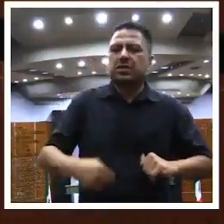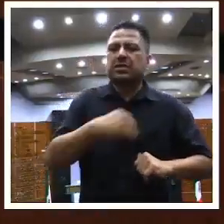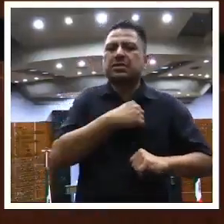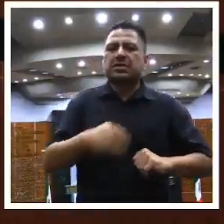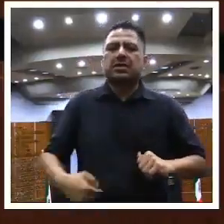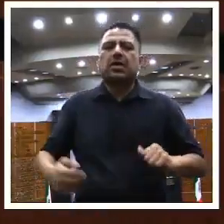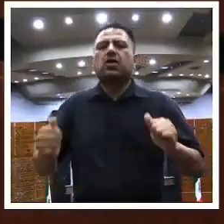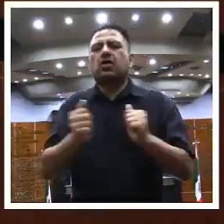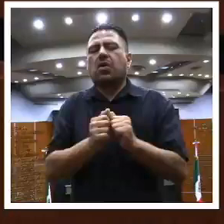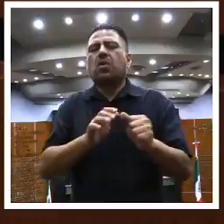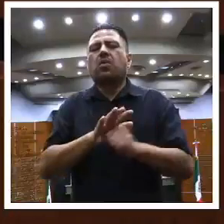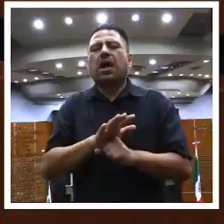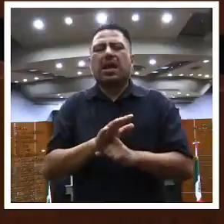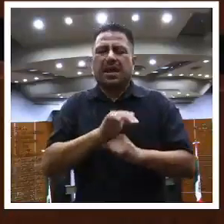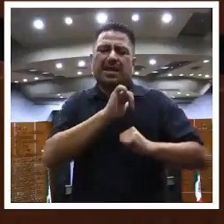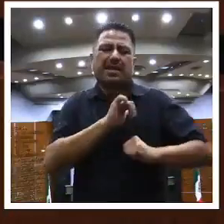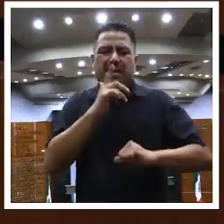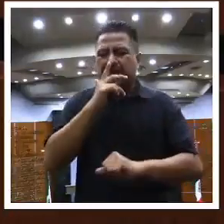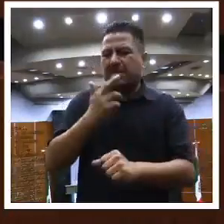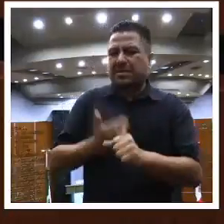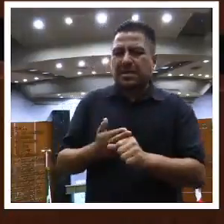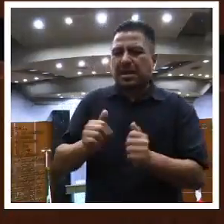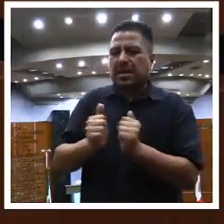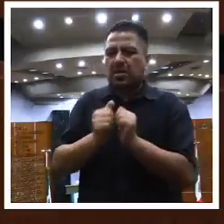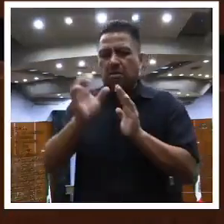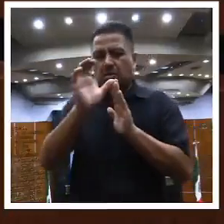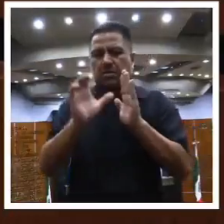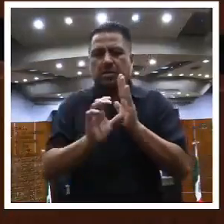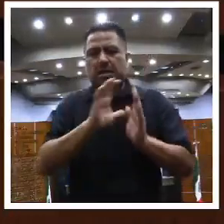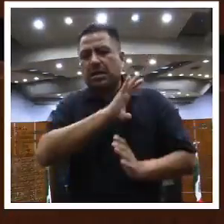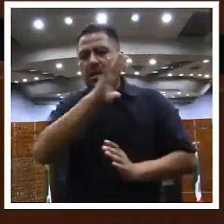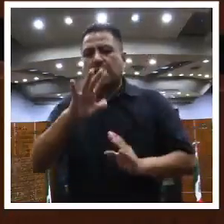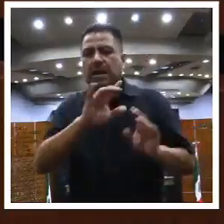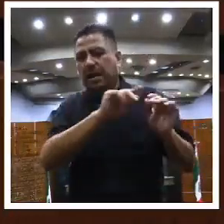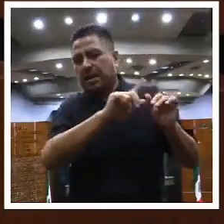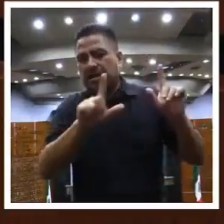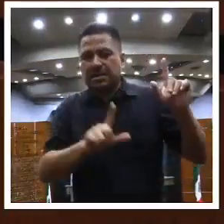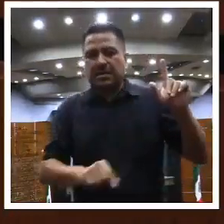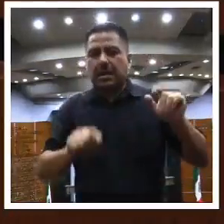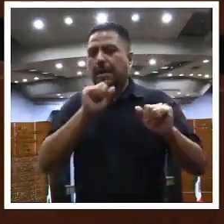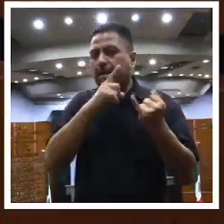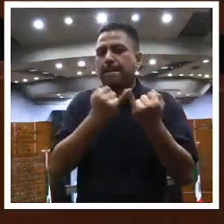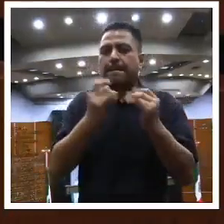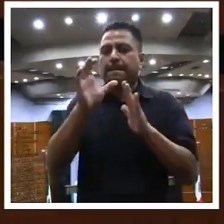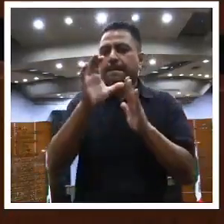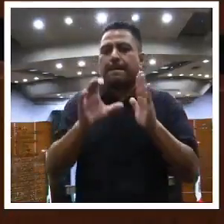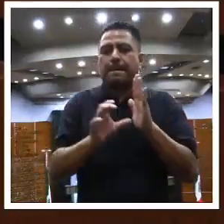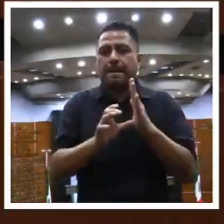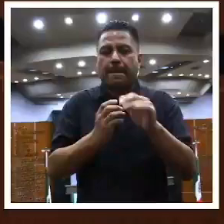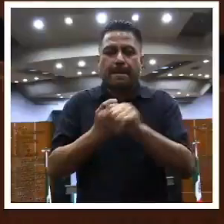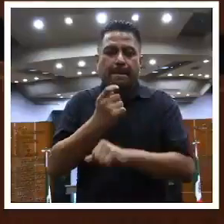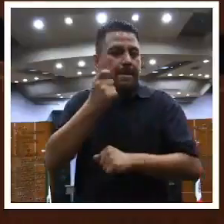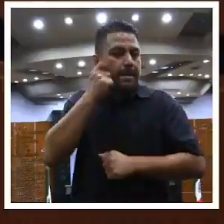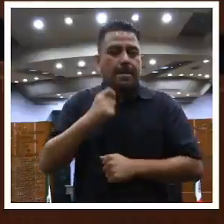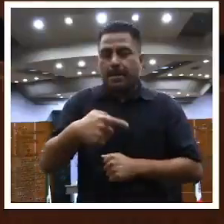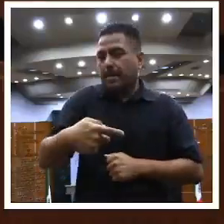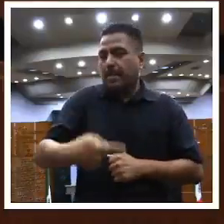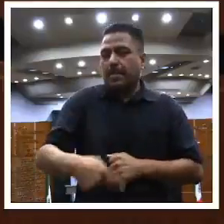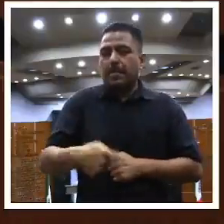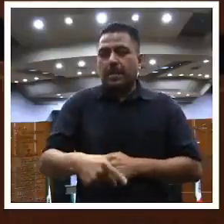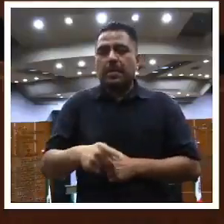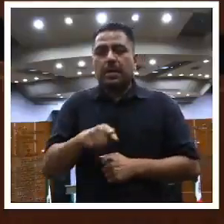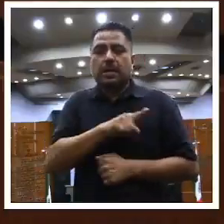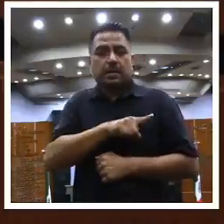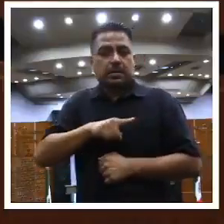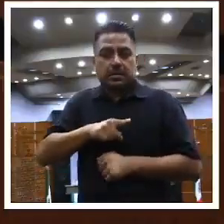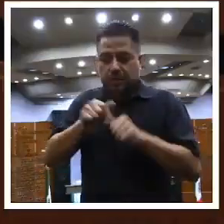sus respectivos ámbitos de competencia y en el marco de la Constitución General de la República y de la Constitución Política del Estado de Guerrero,